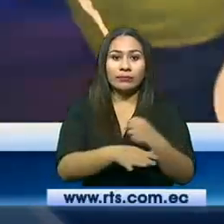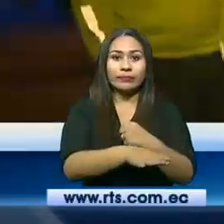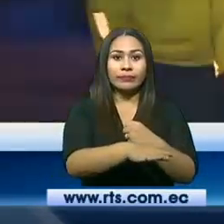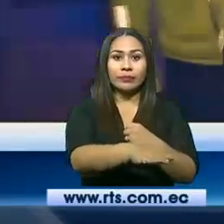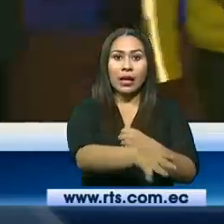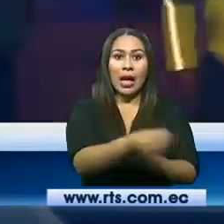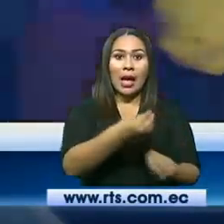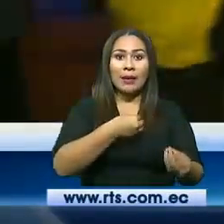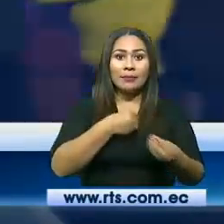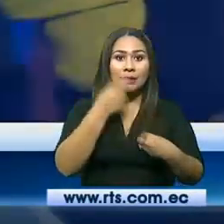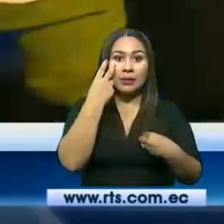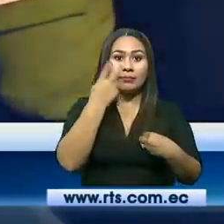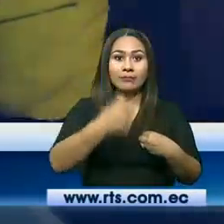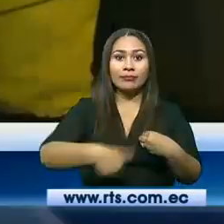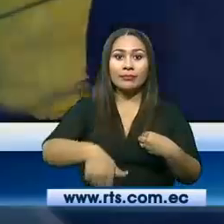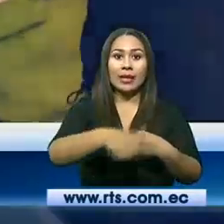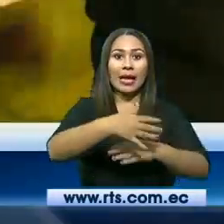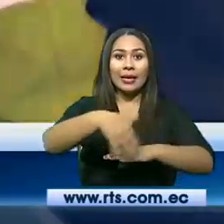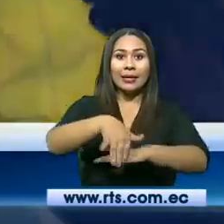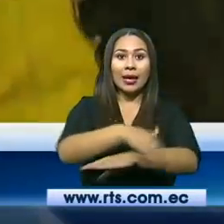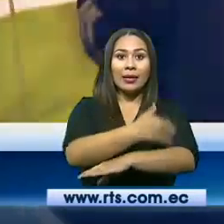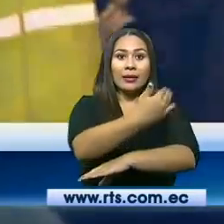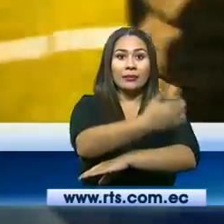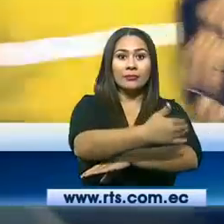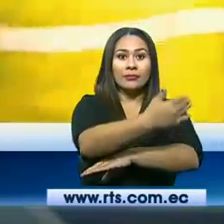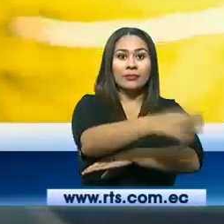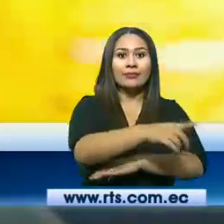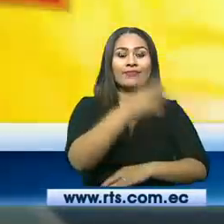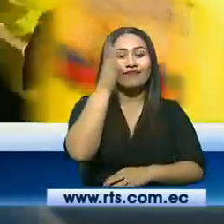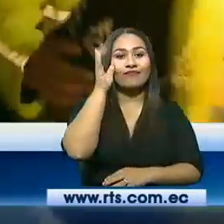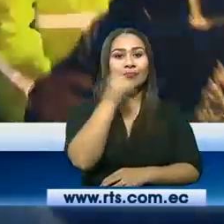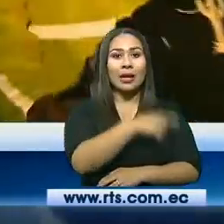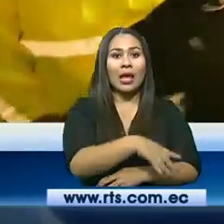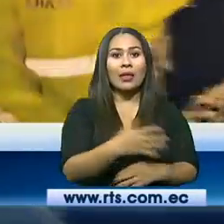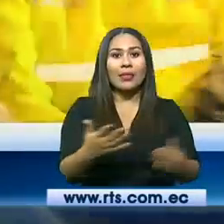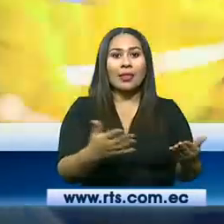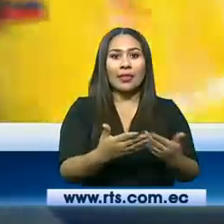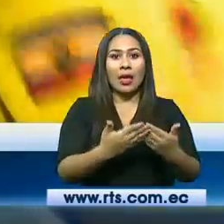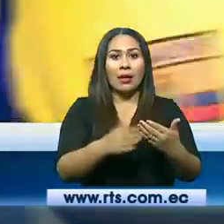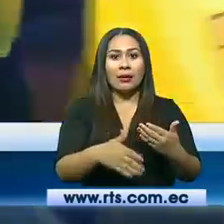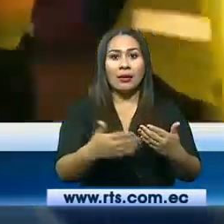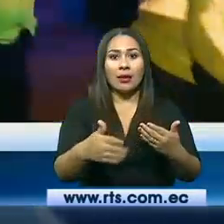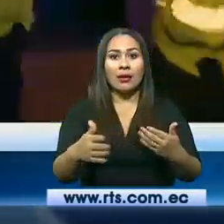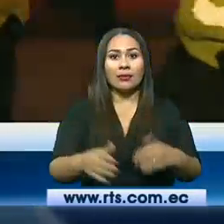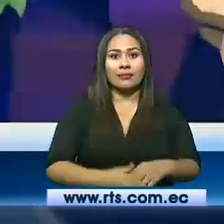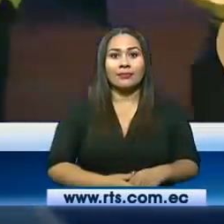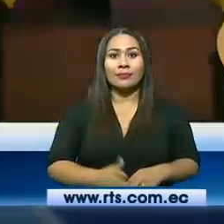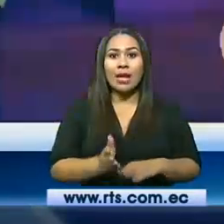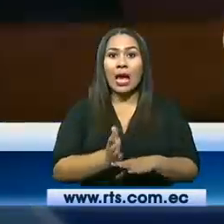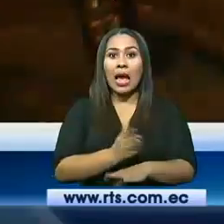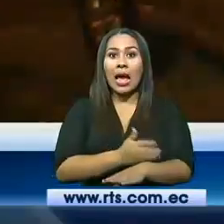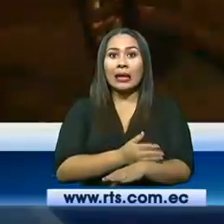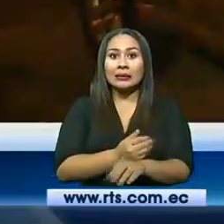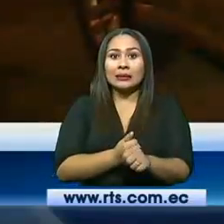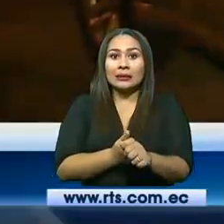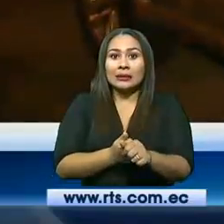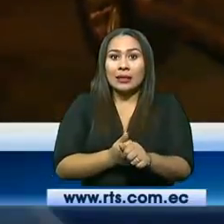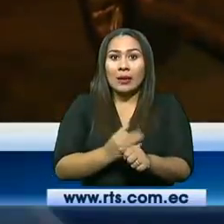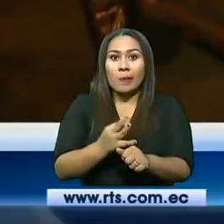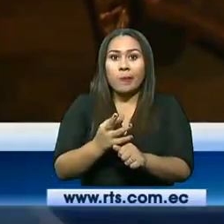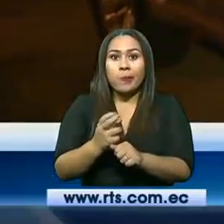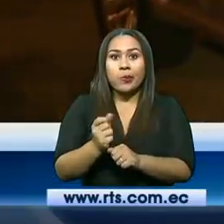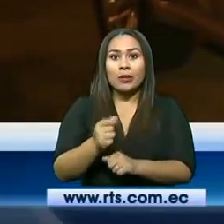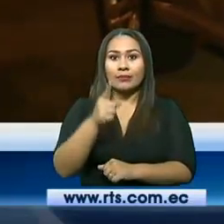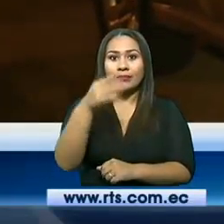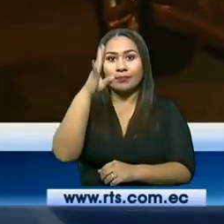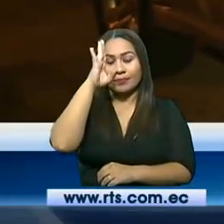por una de las calles secundarias. Aparentemente tenían planificado perpetrar un golpe antes que se consuma el delito. Los policías cerraron el